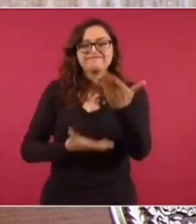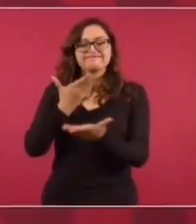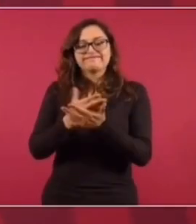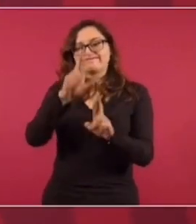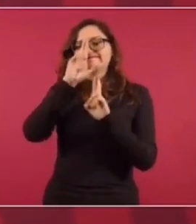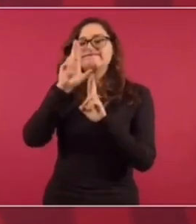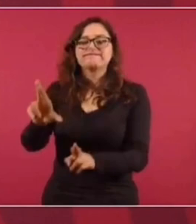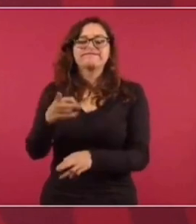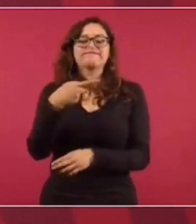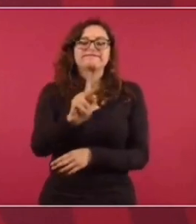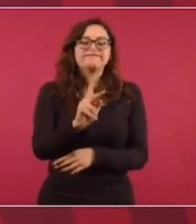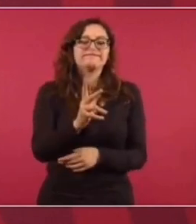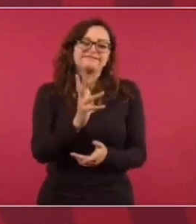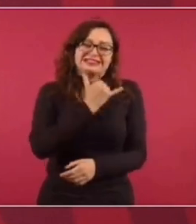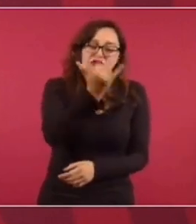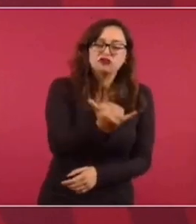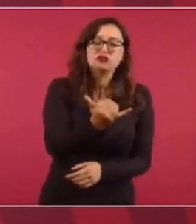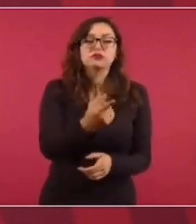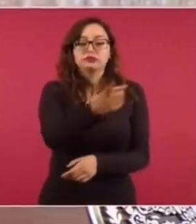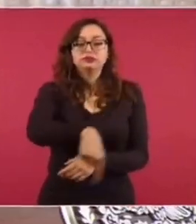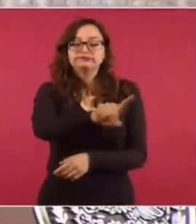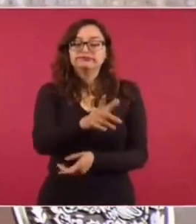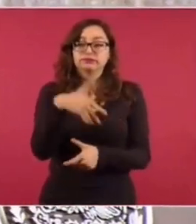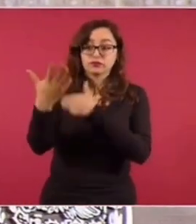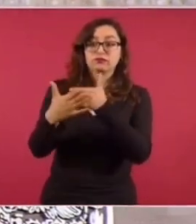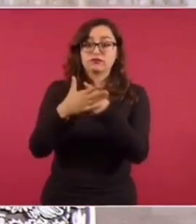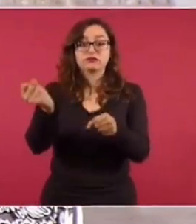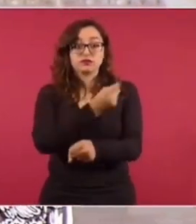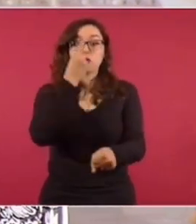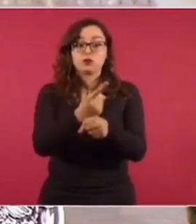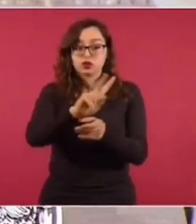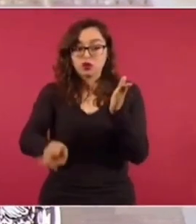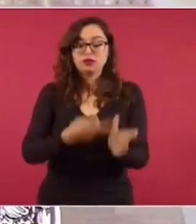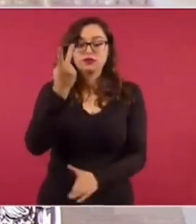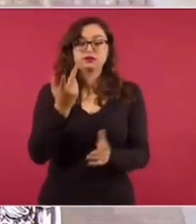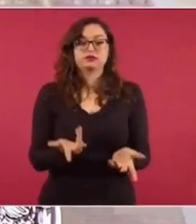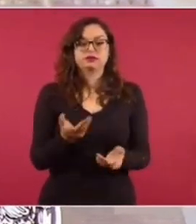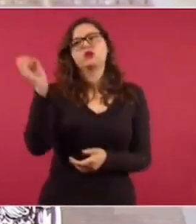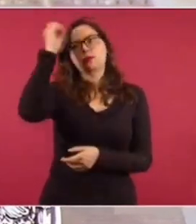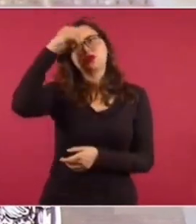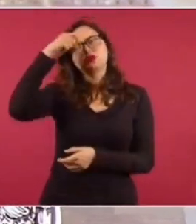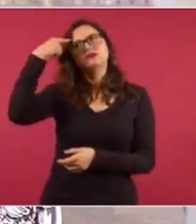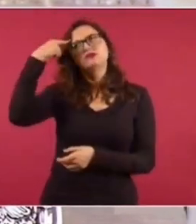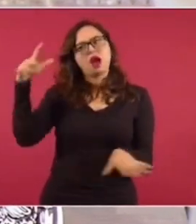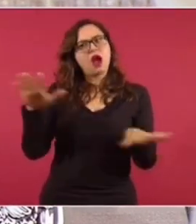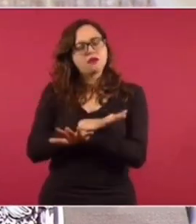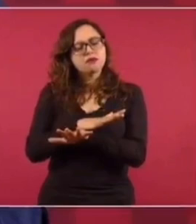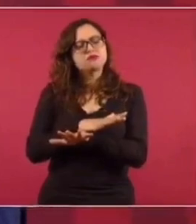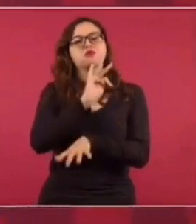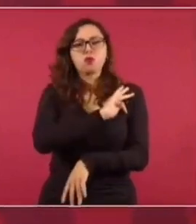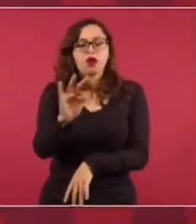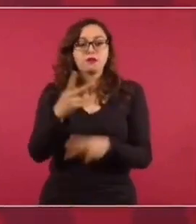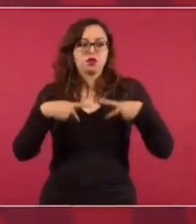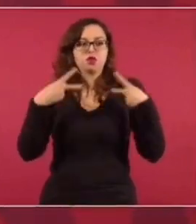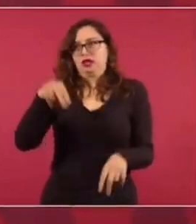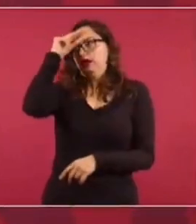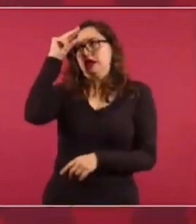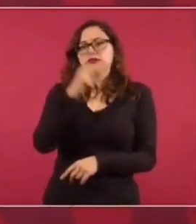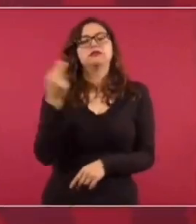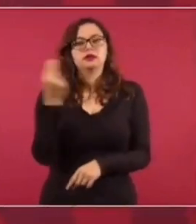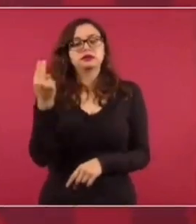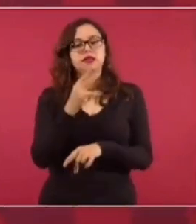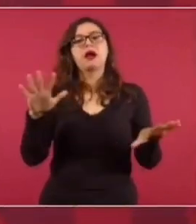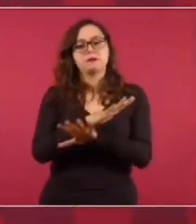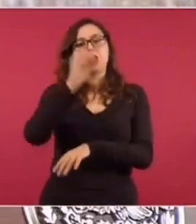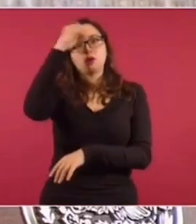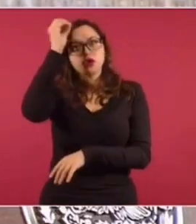aunque todavía pueden rectificar. Es de sabios cambiar de opinión. Y si en efecto mañana,